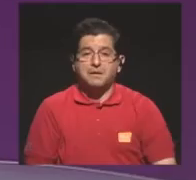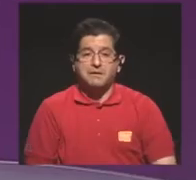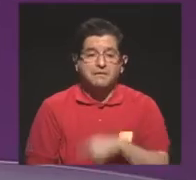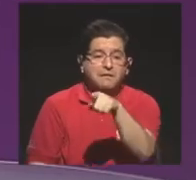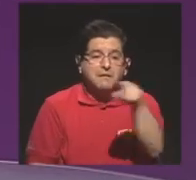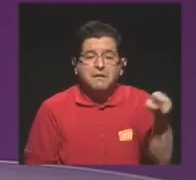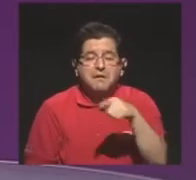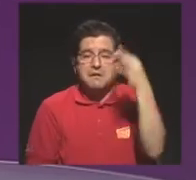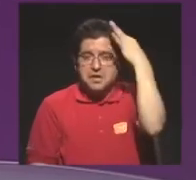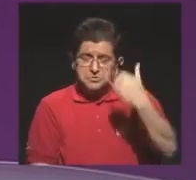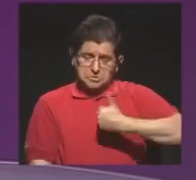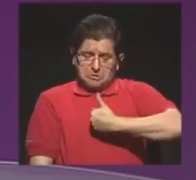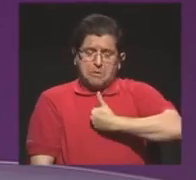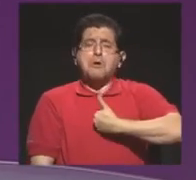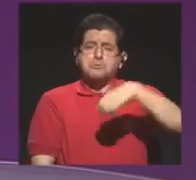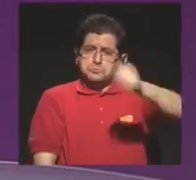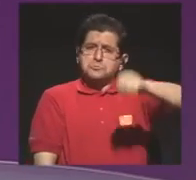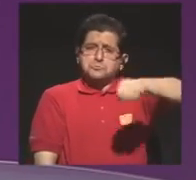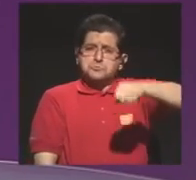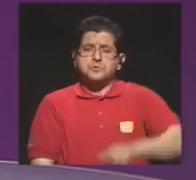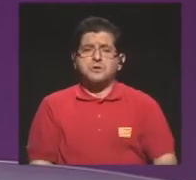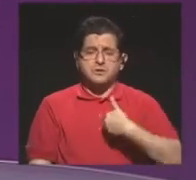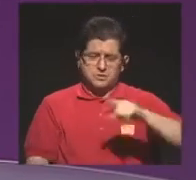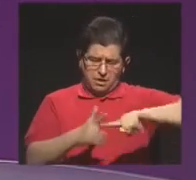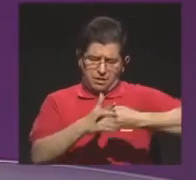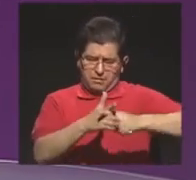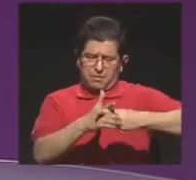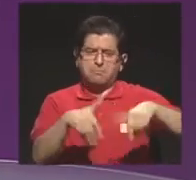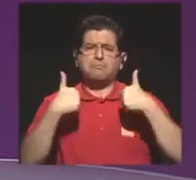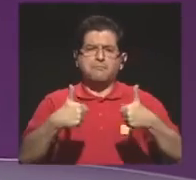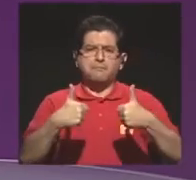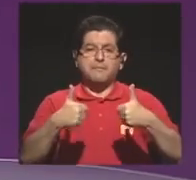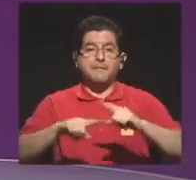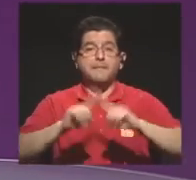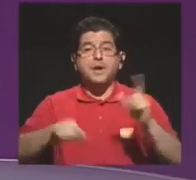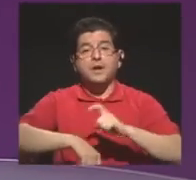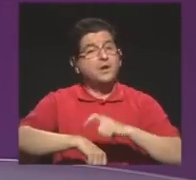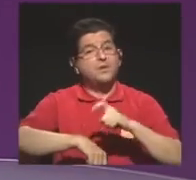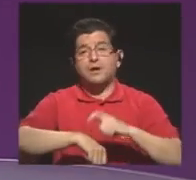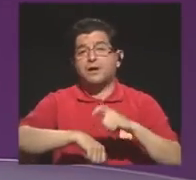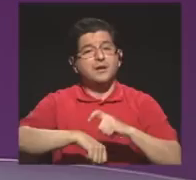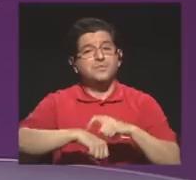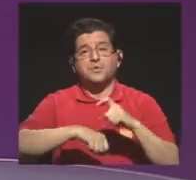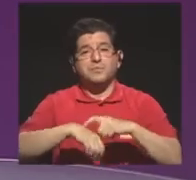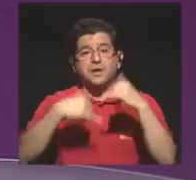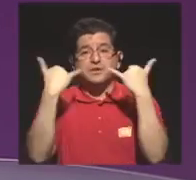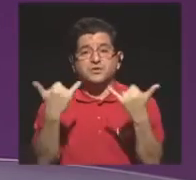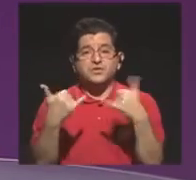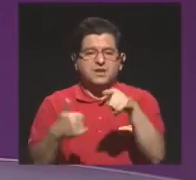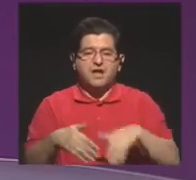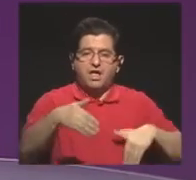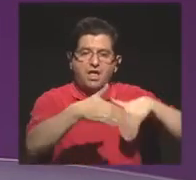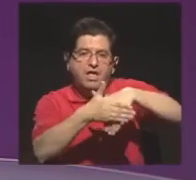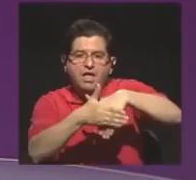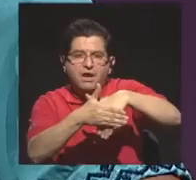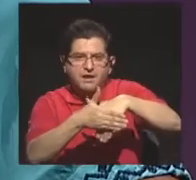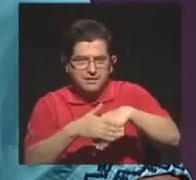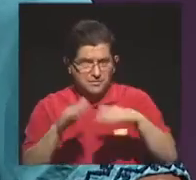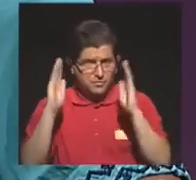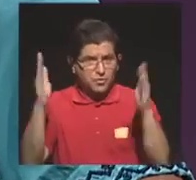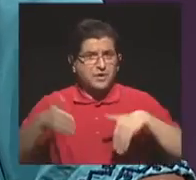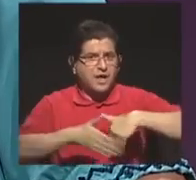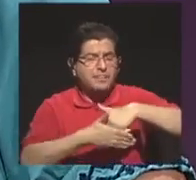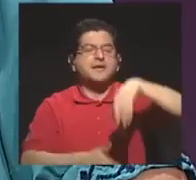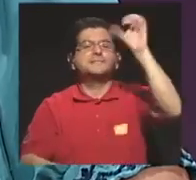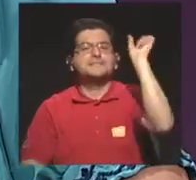ellas creen en sí mismas, tienen herramientas y demás, a la hora de llegar, ahí hay un filtro. Se encuentran con un gran obstáculo.